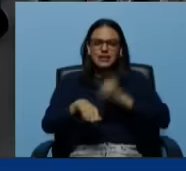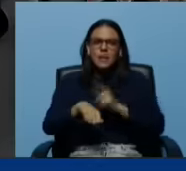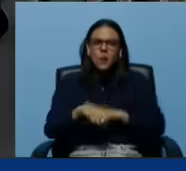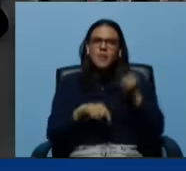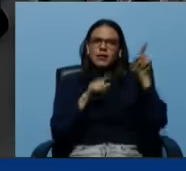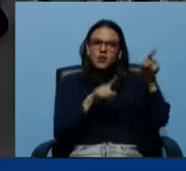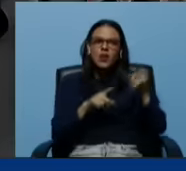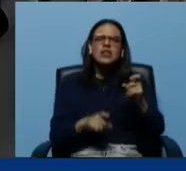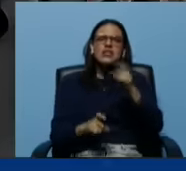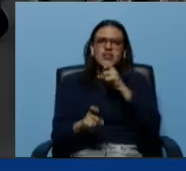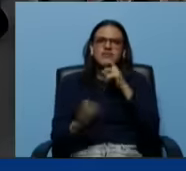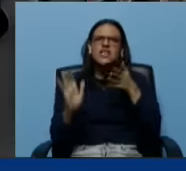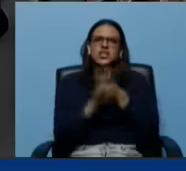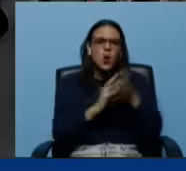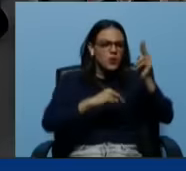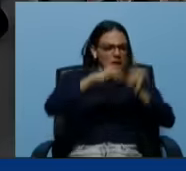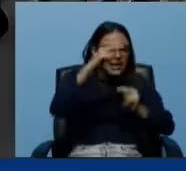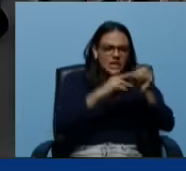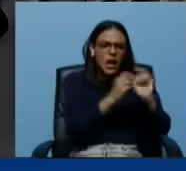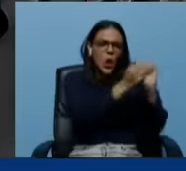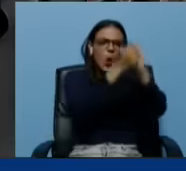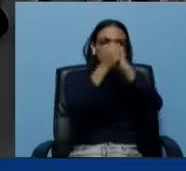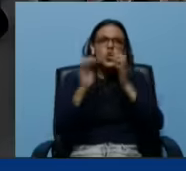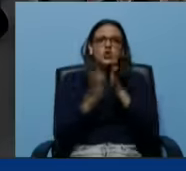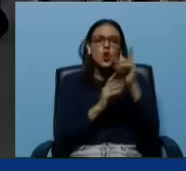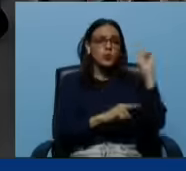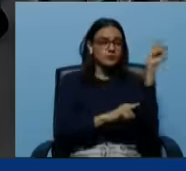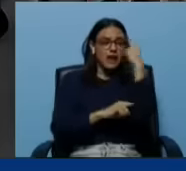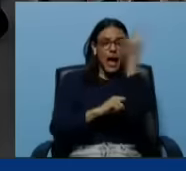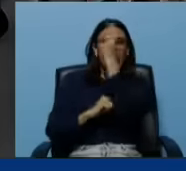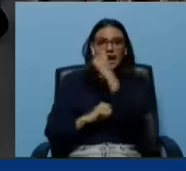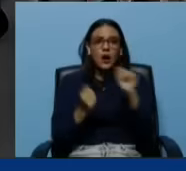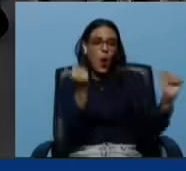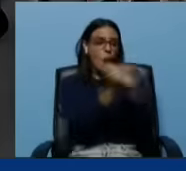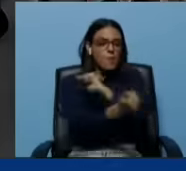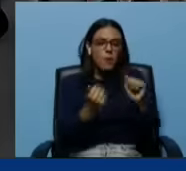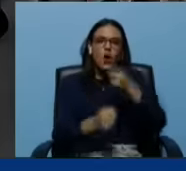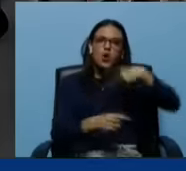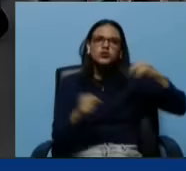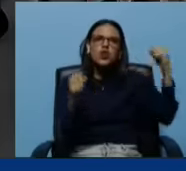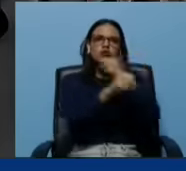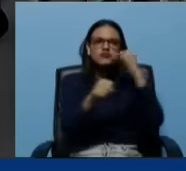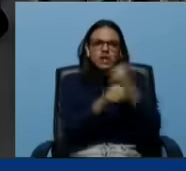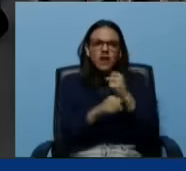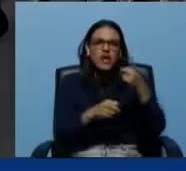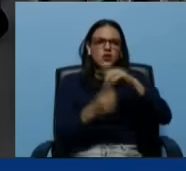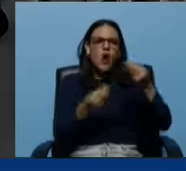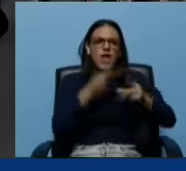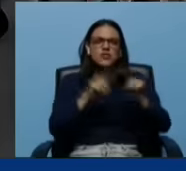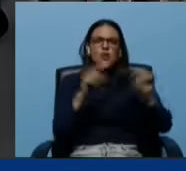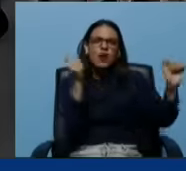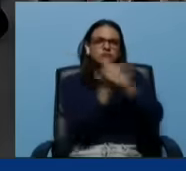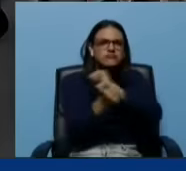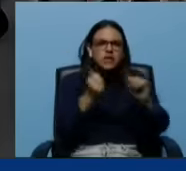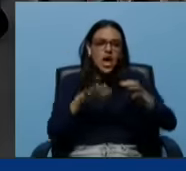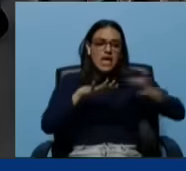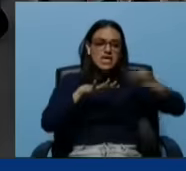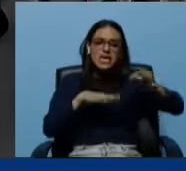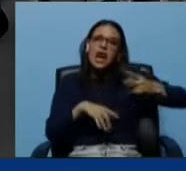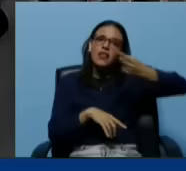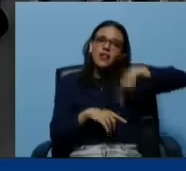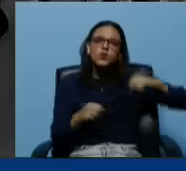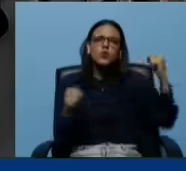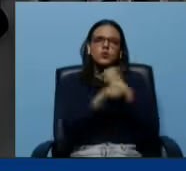de reconstruir al país después del huracán Beryl, que devastó nuestras islas.